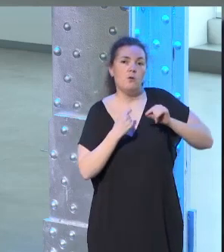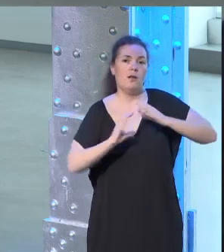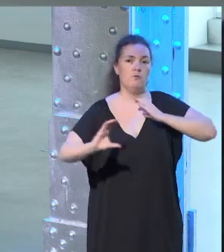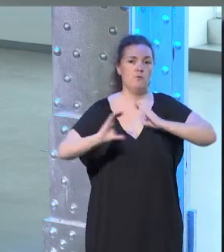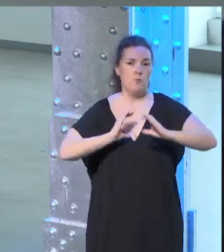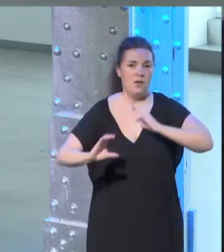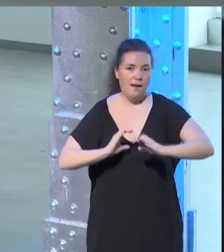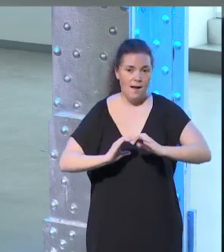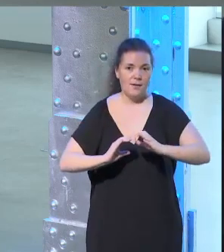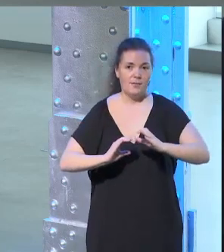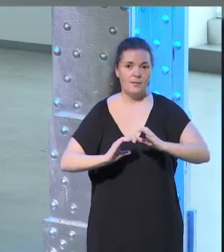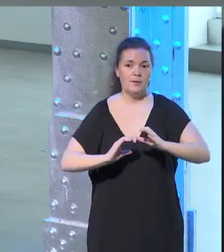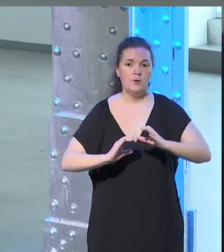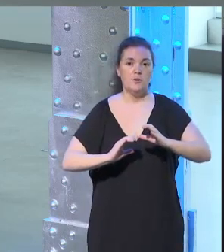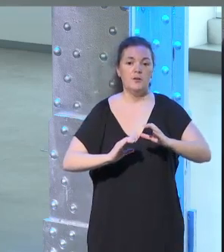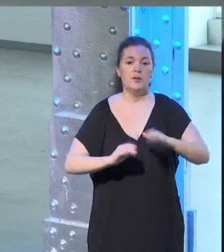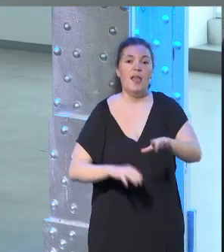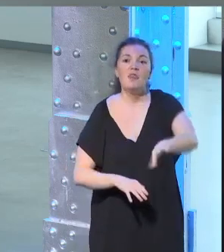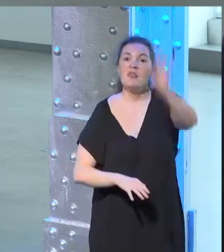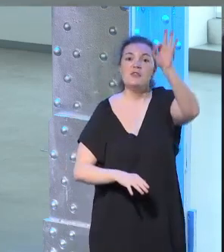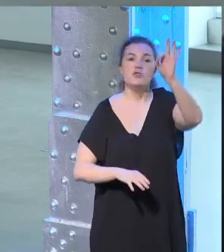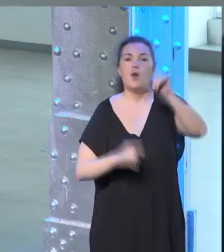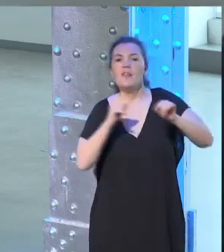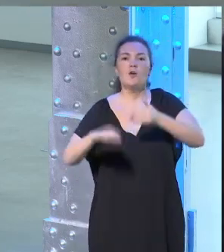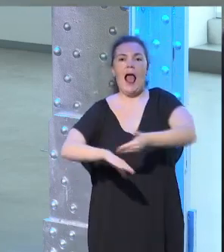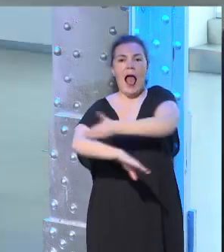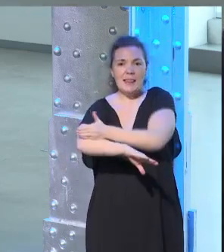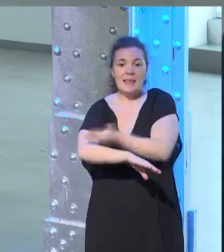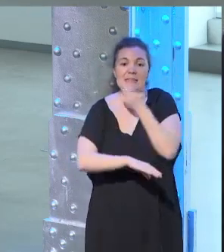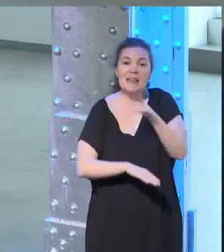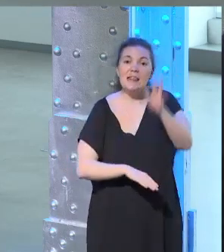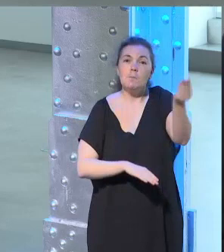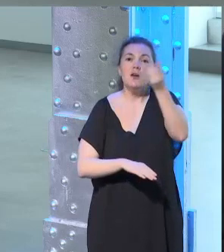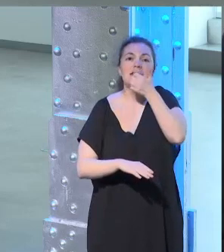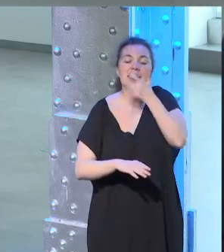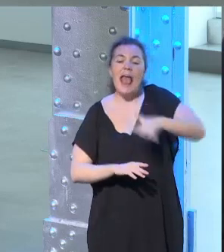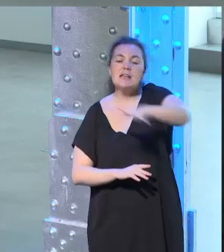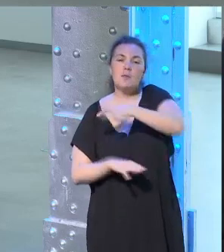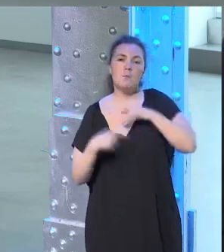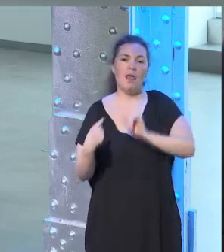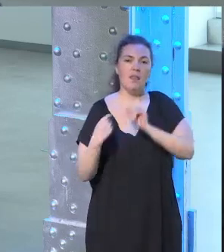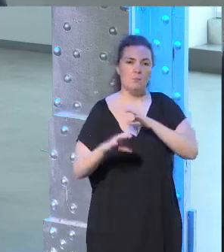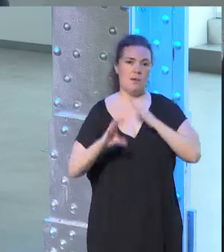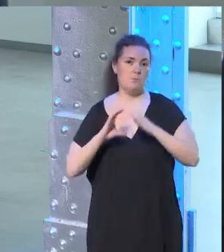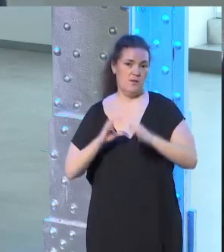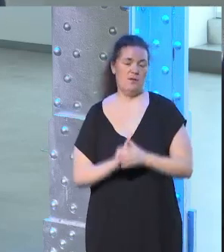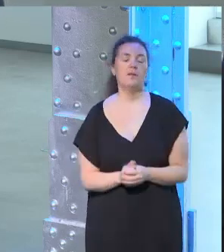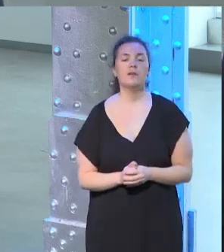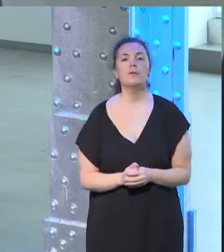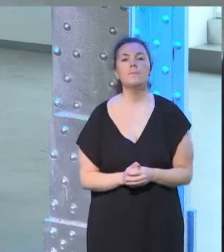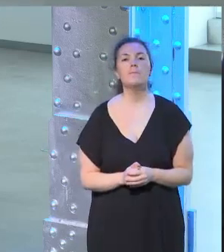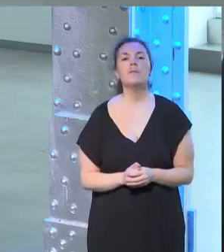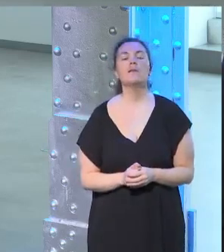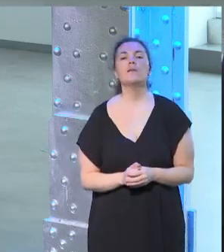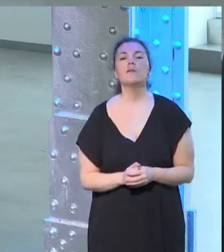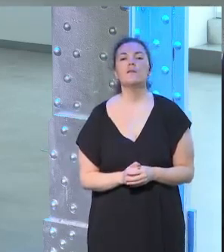comunicarnos antes de la toma de decisiones. Se tomarían mejores decisiones si hubiera más espacios de diálogo y de comunicación, ¿no? Y yo,